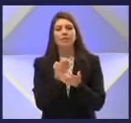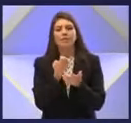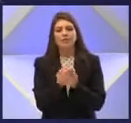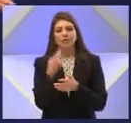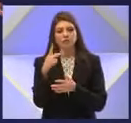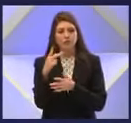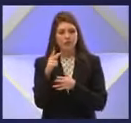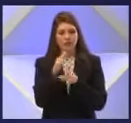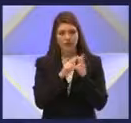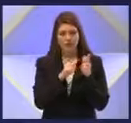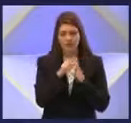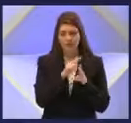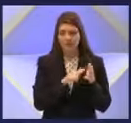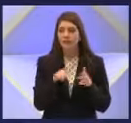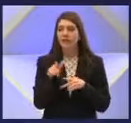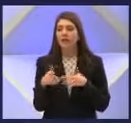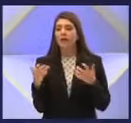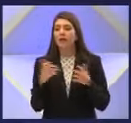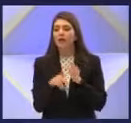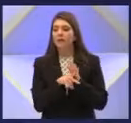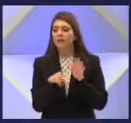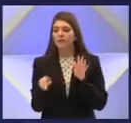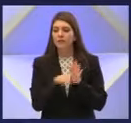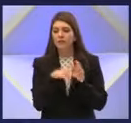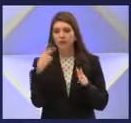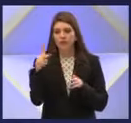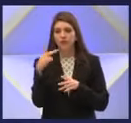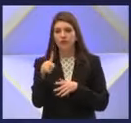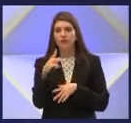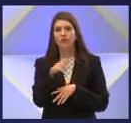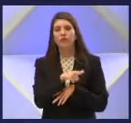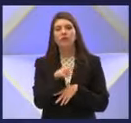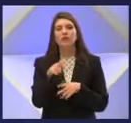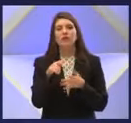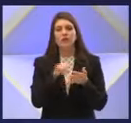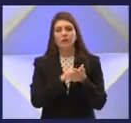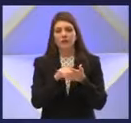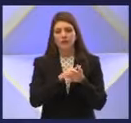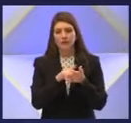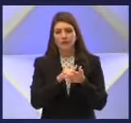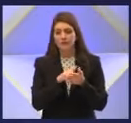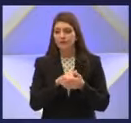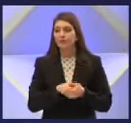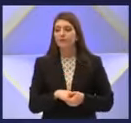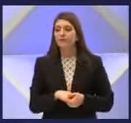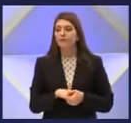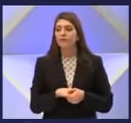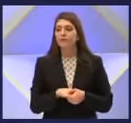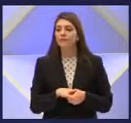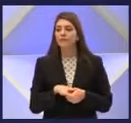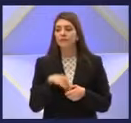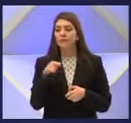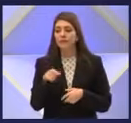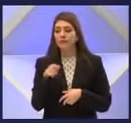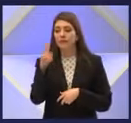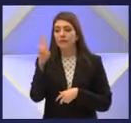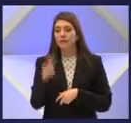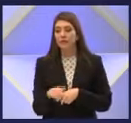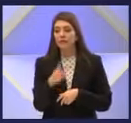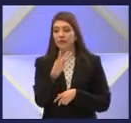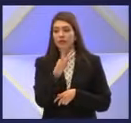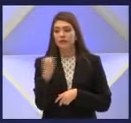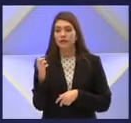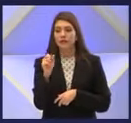es el newsweek ni el times esto es la ocde salió hace un mes es una verdadera economía son los 360 mil millones